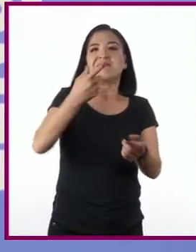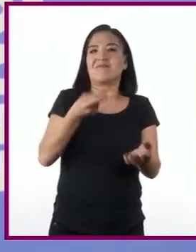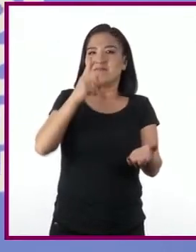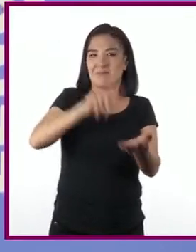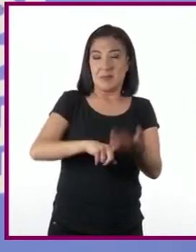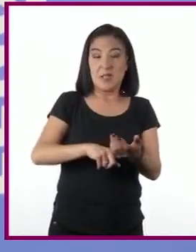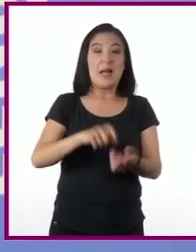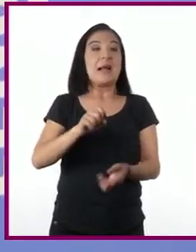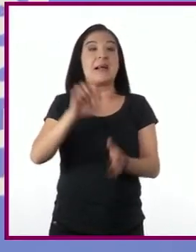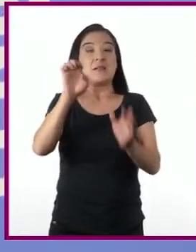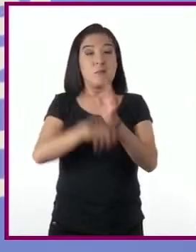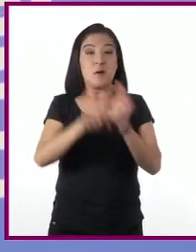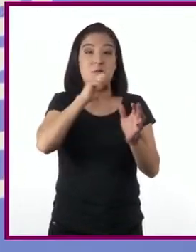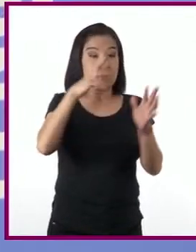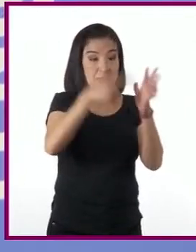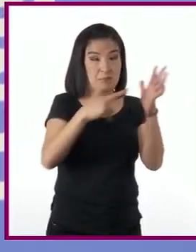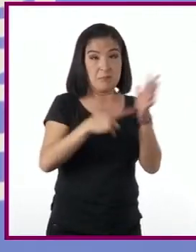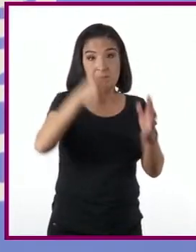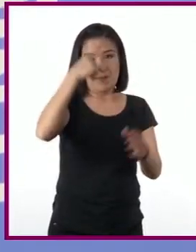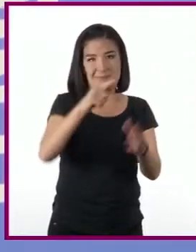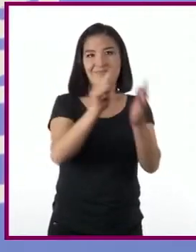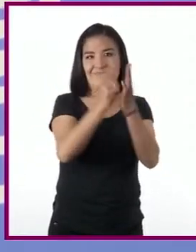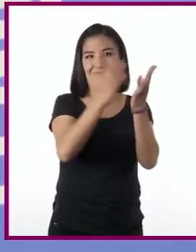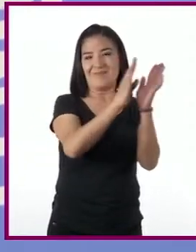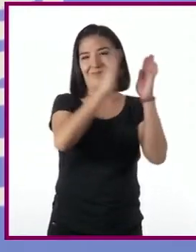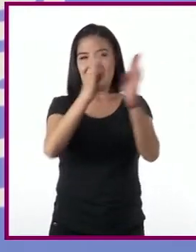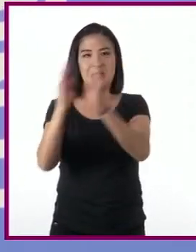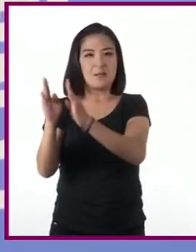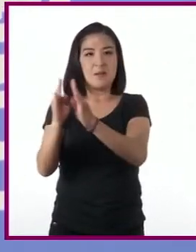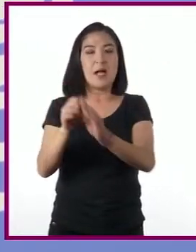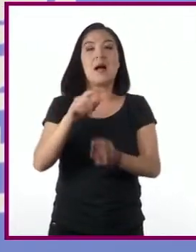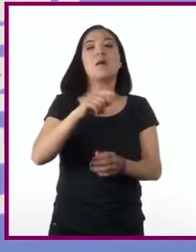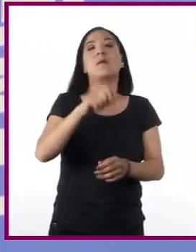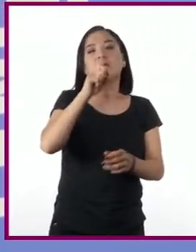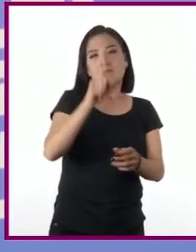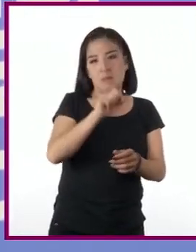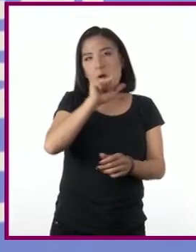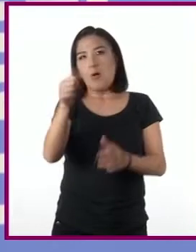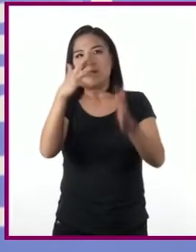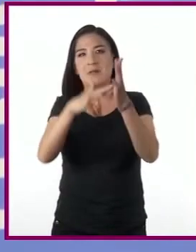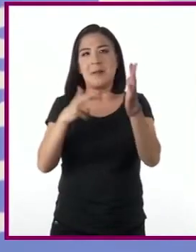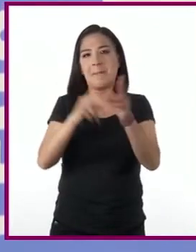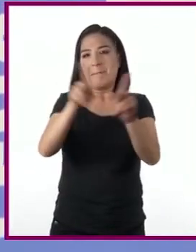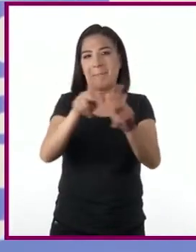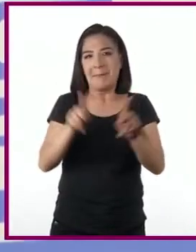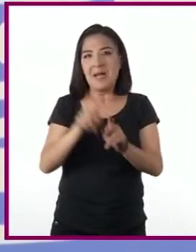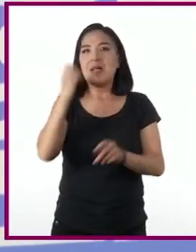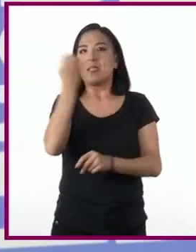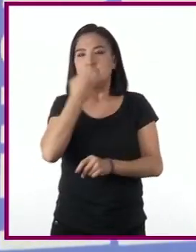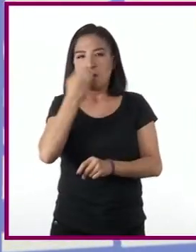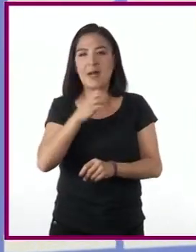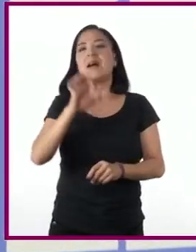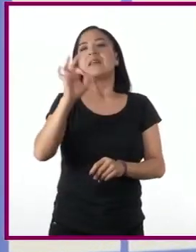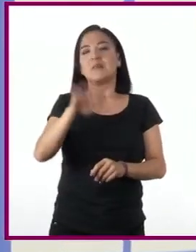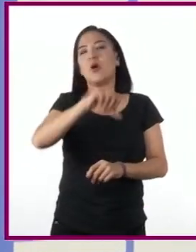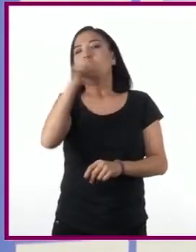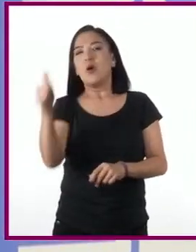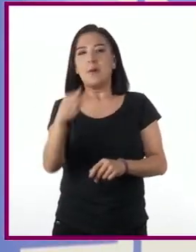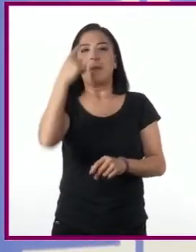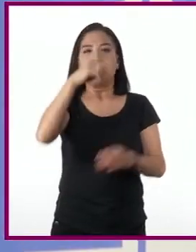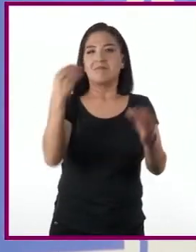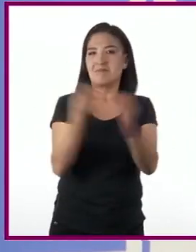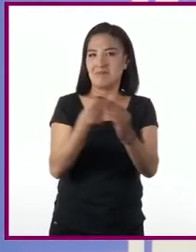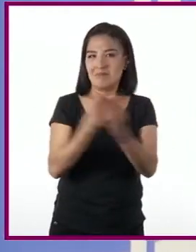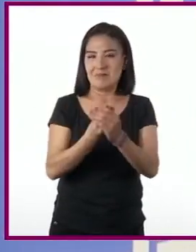es lo mismo elaborar un reglamento para la biblioteca, para el patio de la escuela o para un salón de clases, pues cada espacio tiene